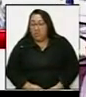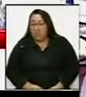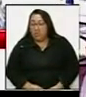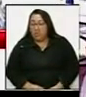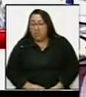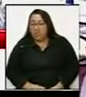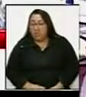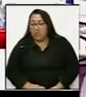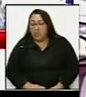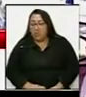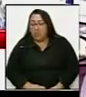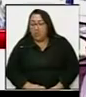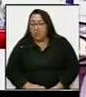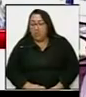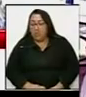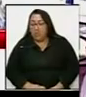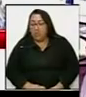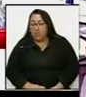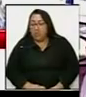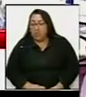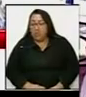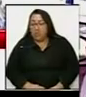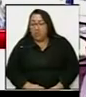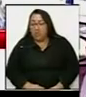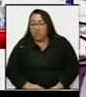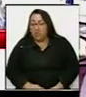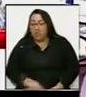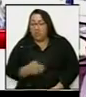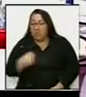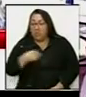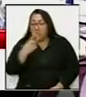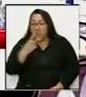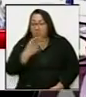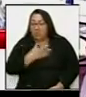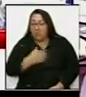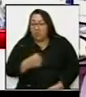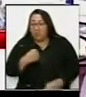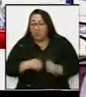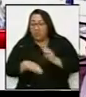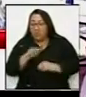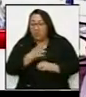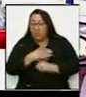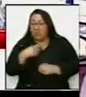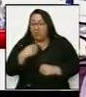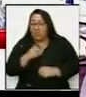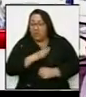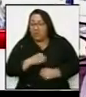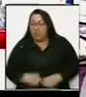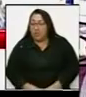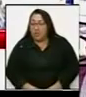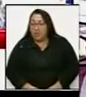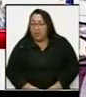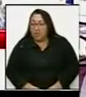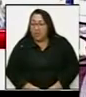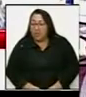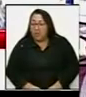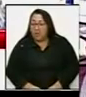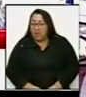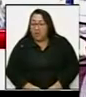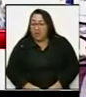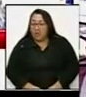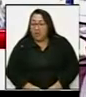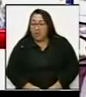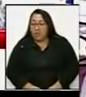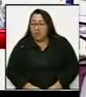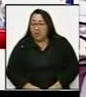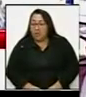caso. Hemos visto, presidenta, cómo se elegían antes a los jueces y fiscales. Le preguntaban de dónde eras, si